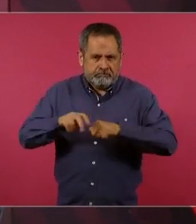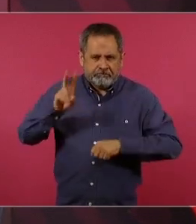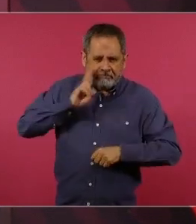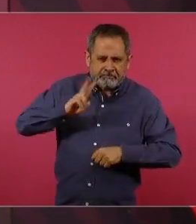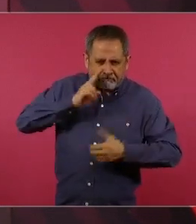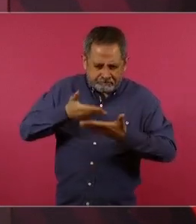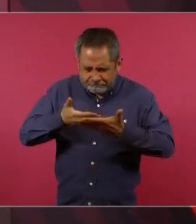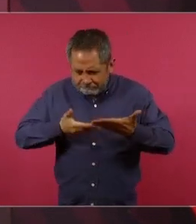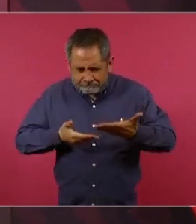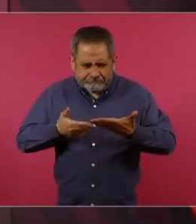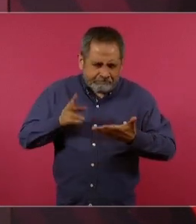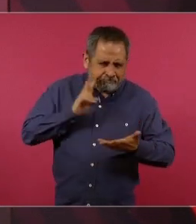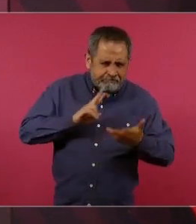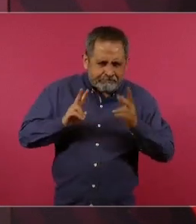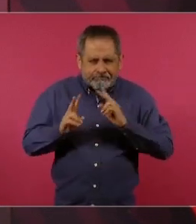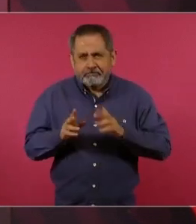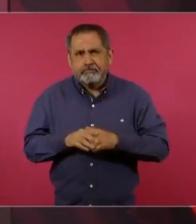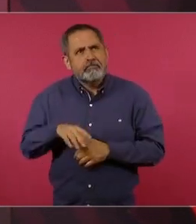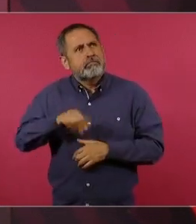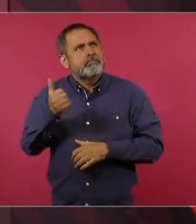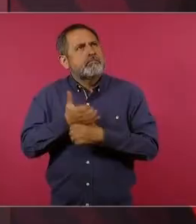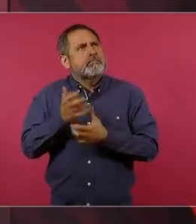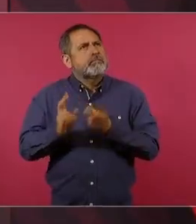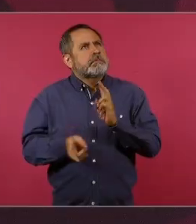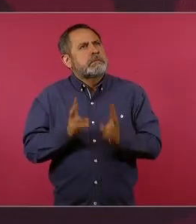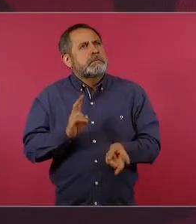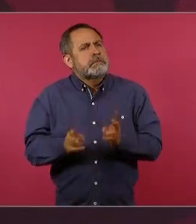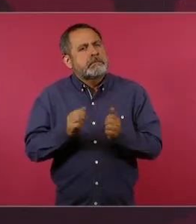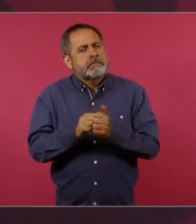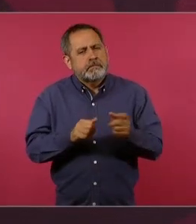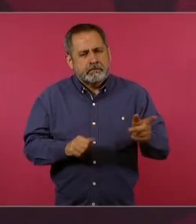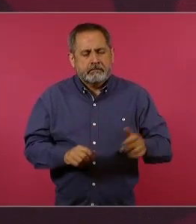viendo. ¿Qué otra cosa? Ah,